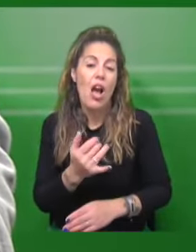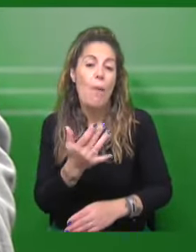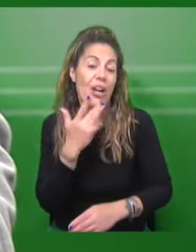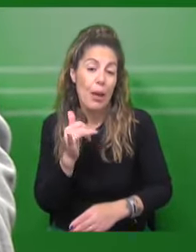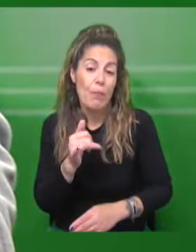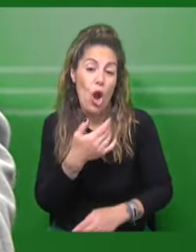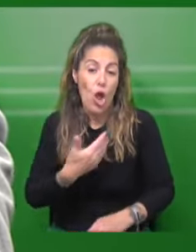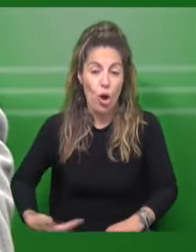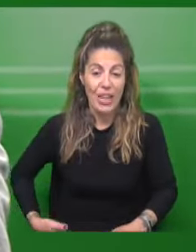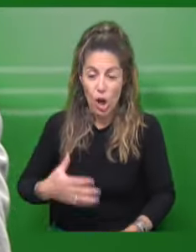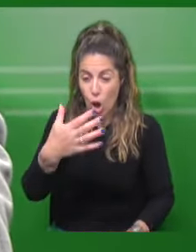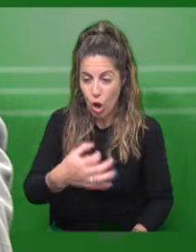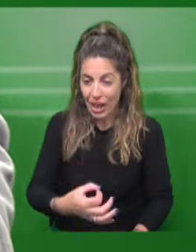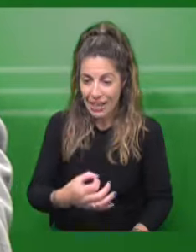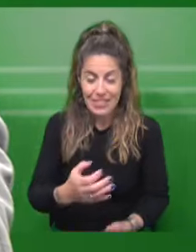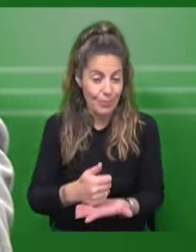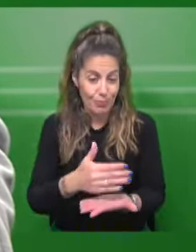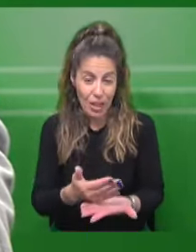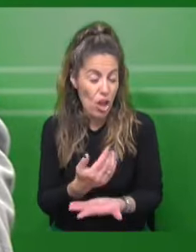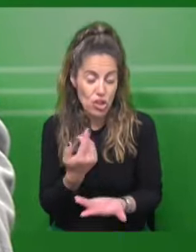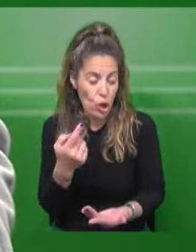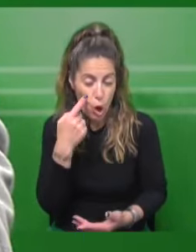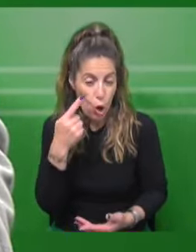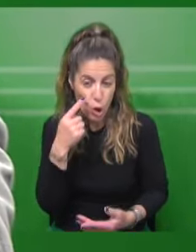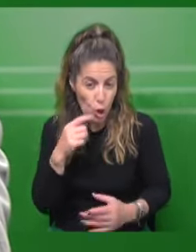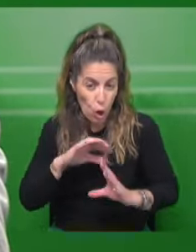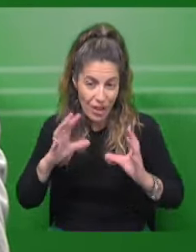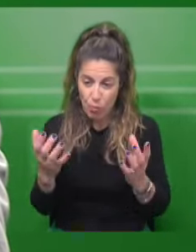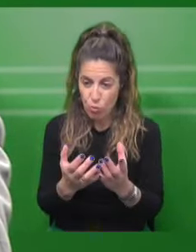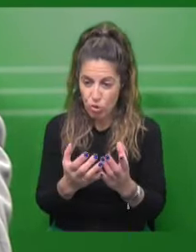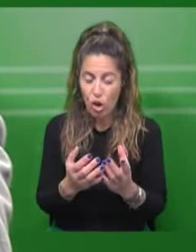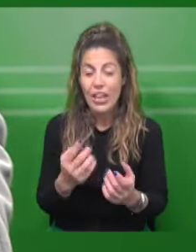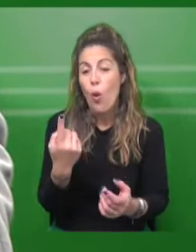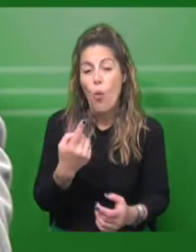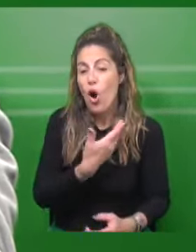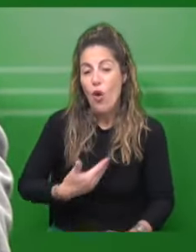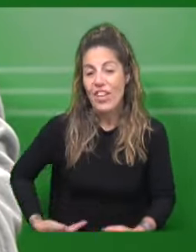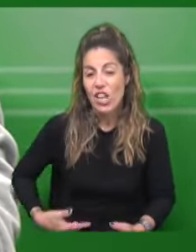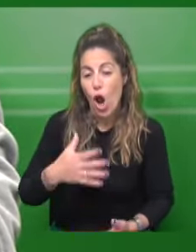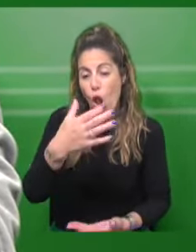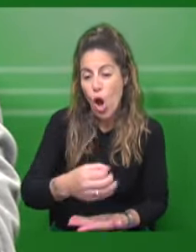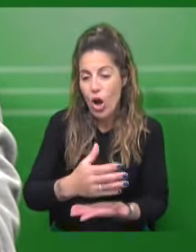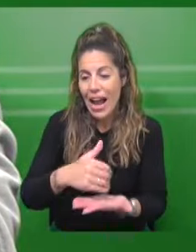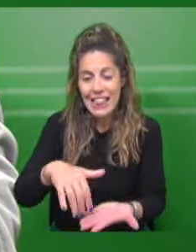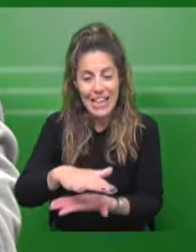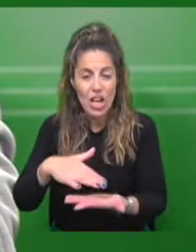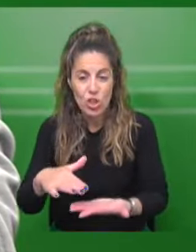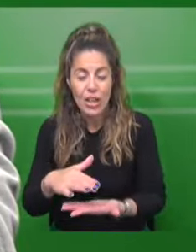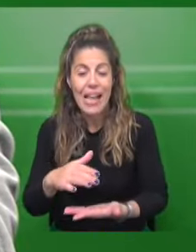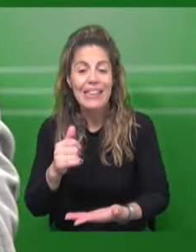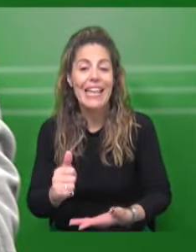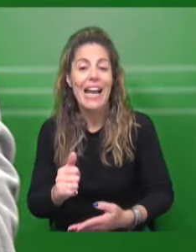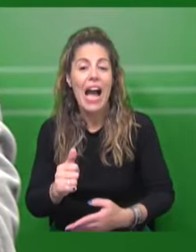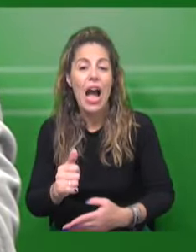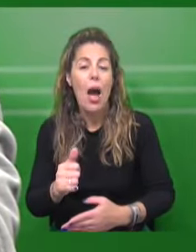Entonces yo no conozco gobierno local en el mundo que tenga autoridad para negociar en nombre de el estado nacional